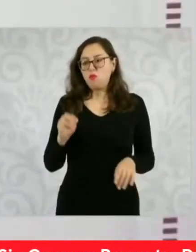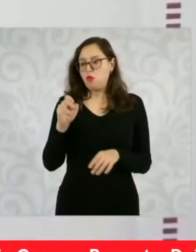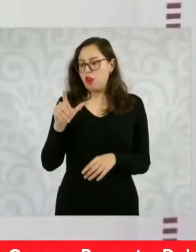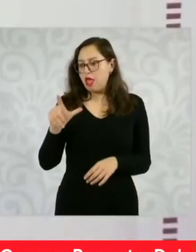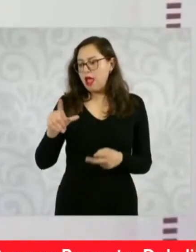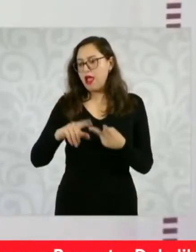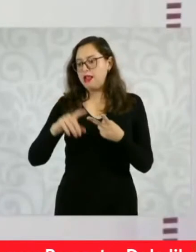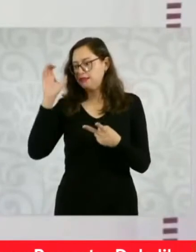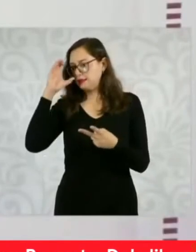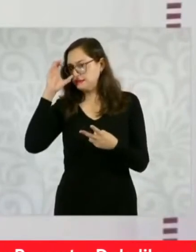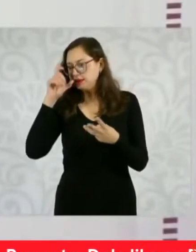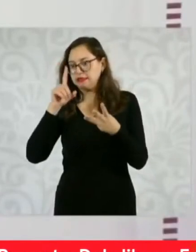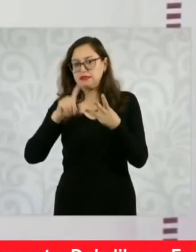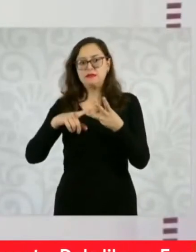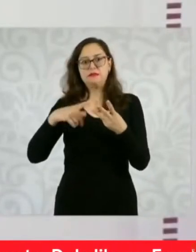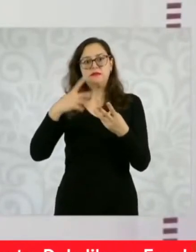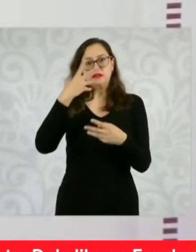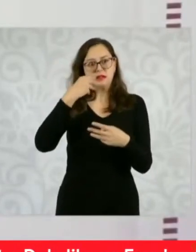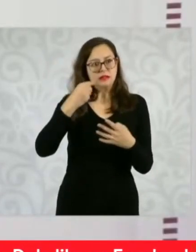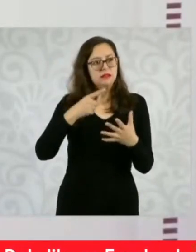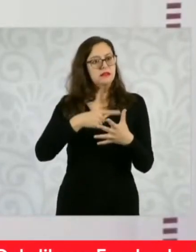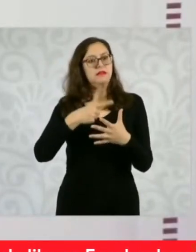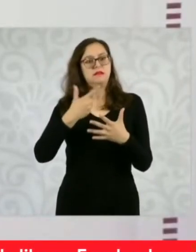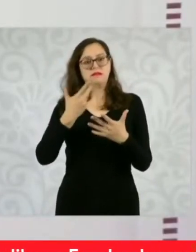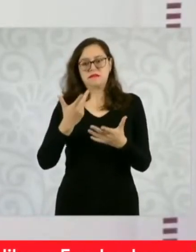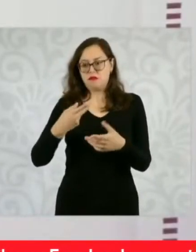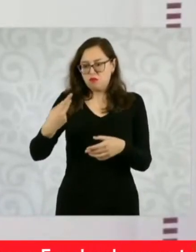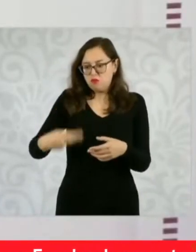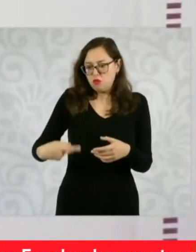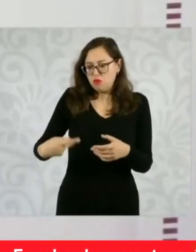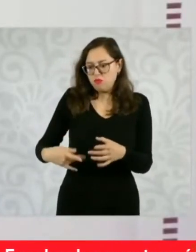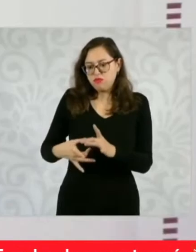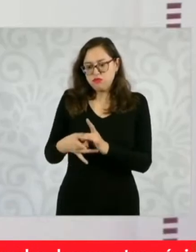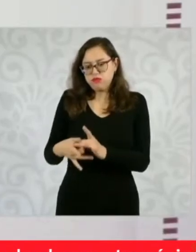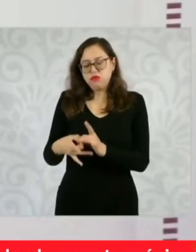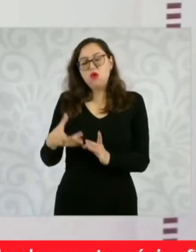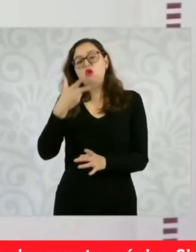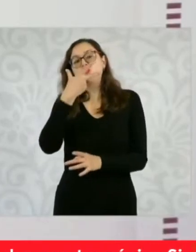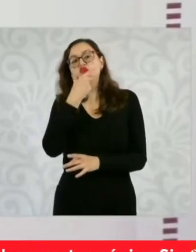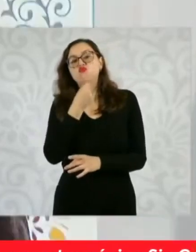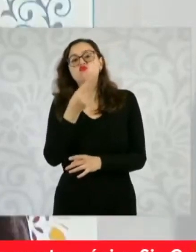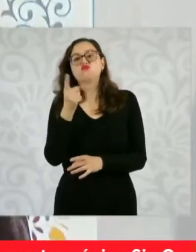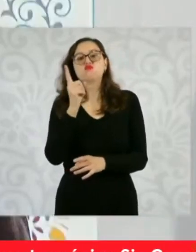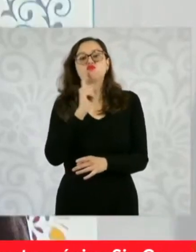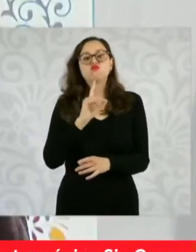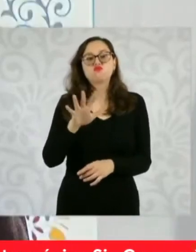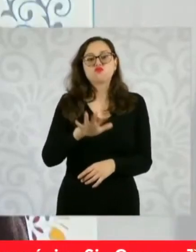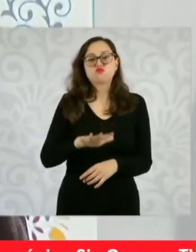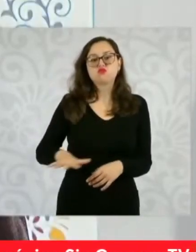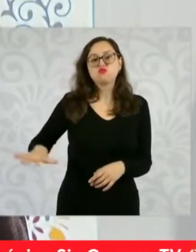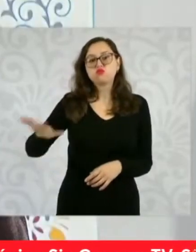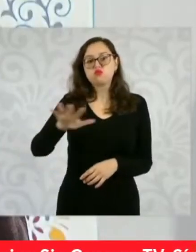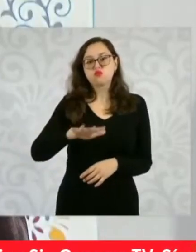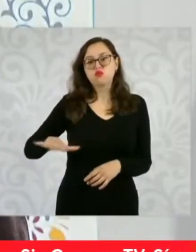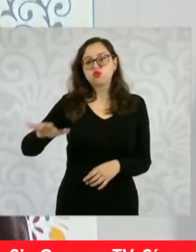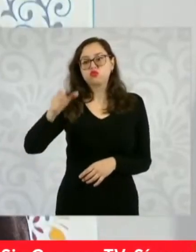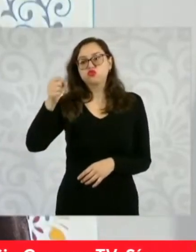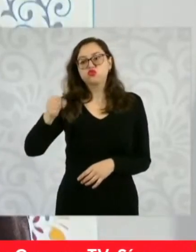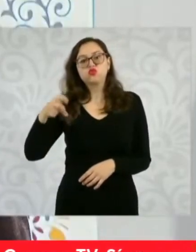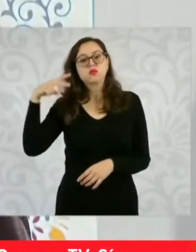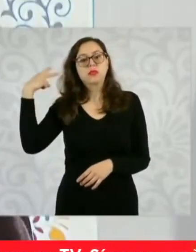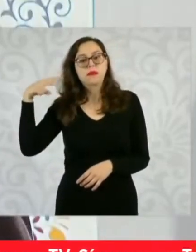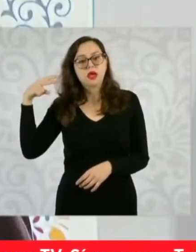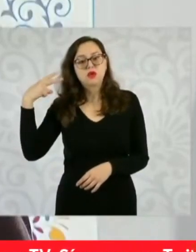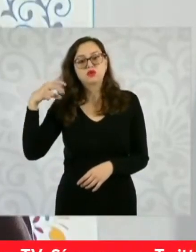sociales, legados a una cultura madre, la de los hombres y mujeres de la región del sur de Veracruz y de